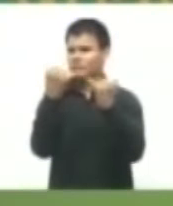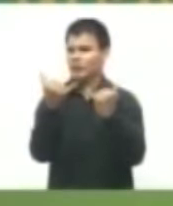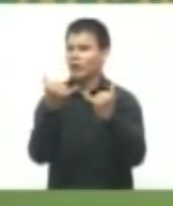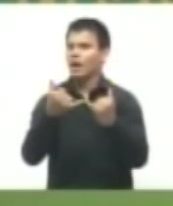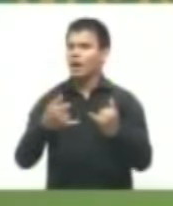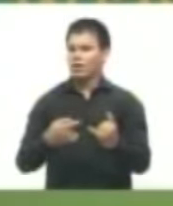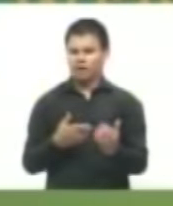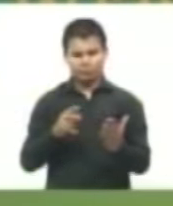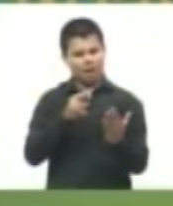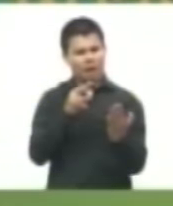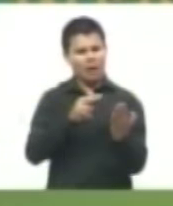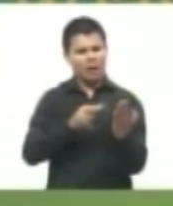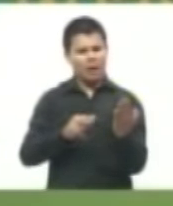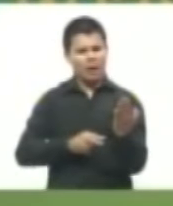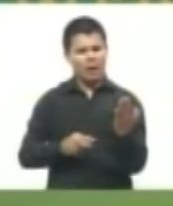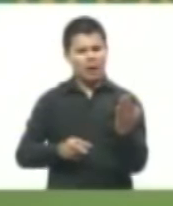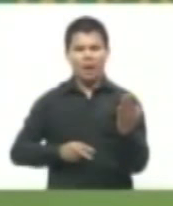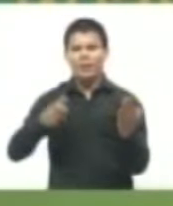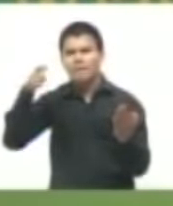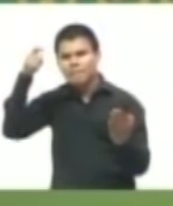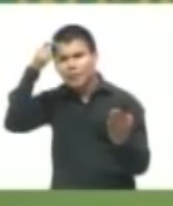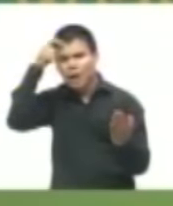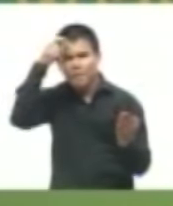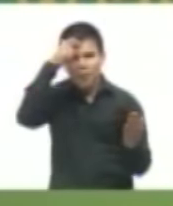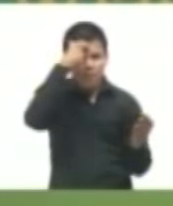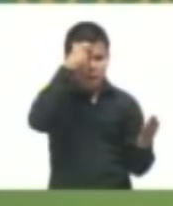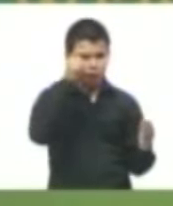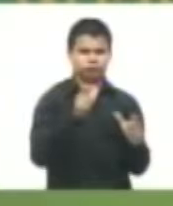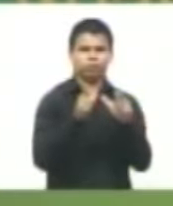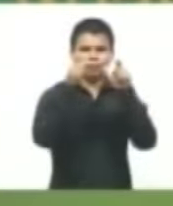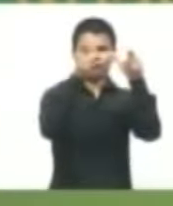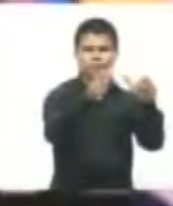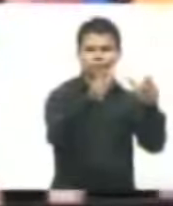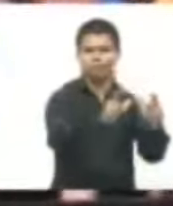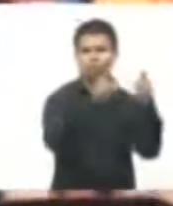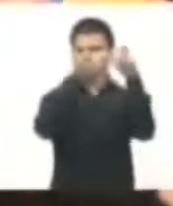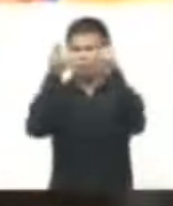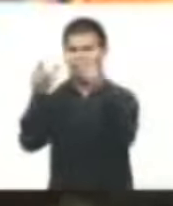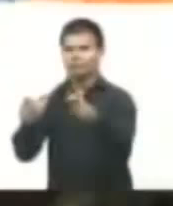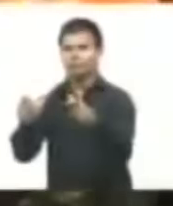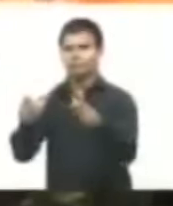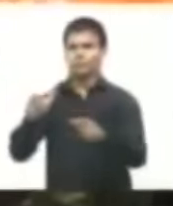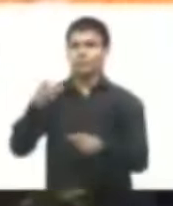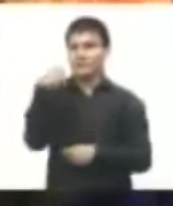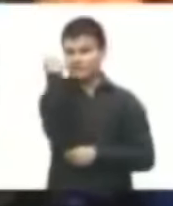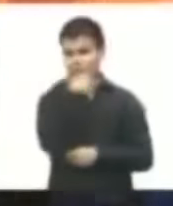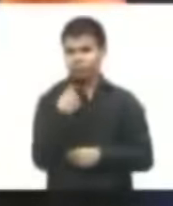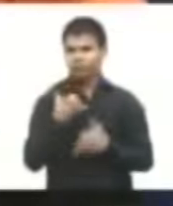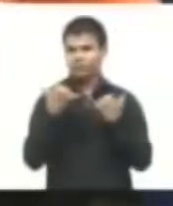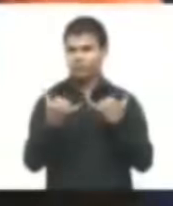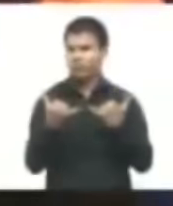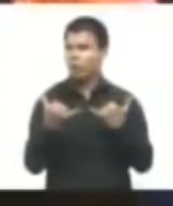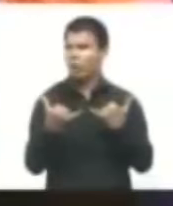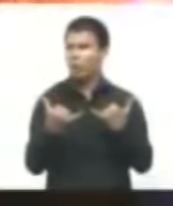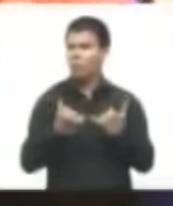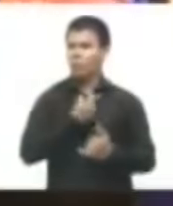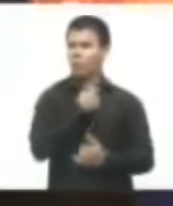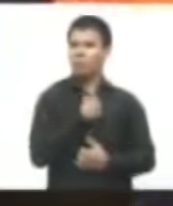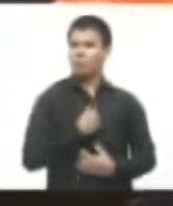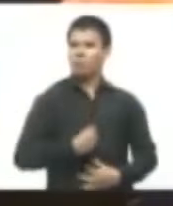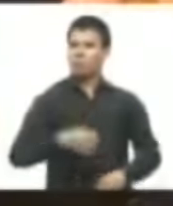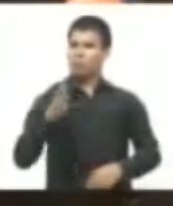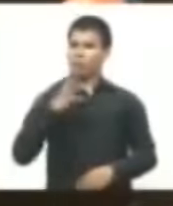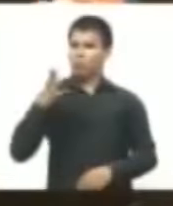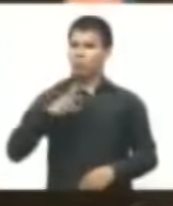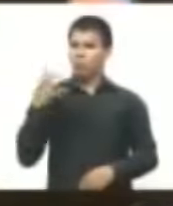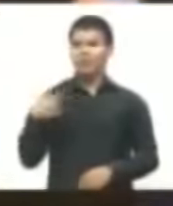y coronación de los Reyes de Soledad. Aquí les tenemos la nota. Soledad se engalanará este viernes 10 de febrero a partir de las 7